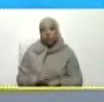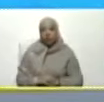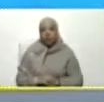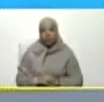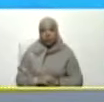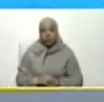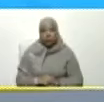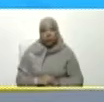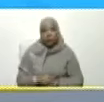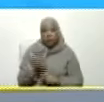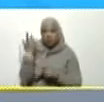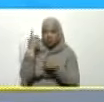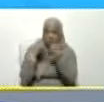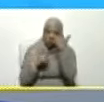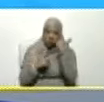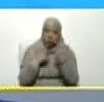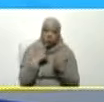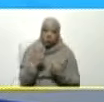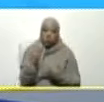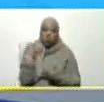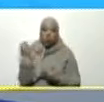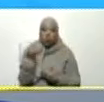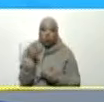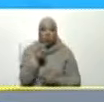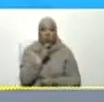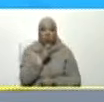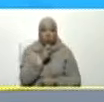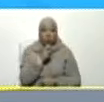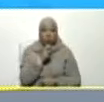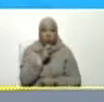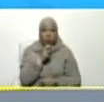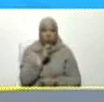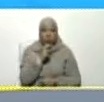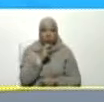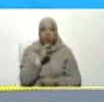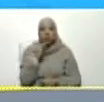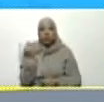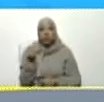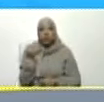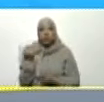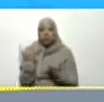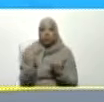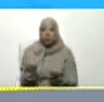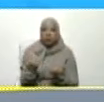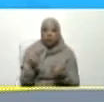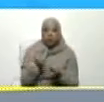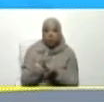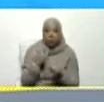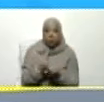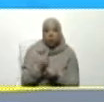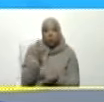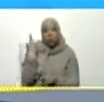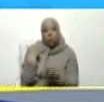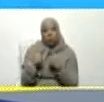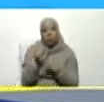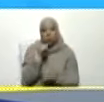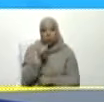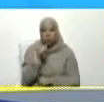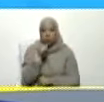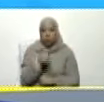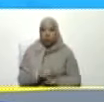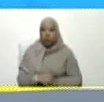La llamó el comandante Chávez la generación de oro. Tuvieron su momento de nacimiento en aquel